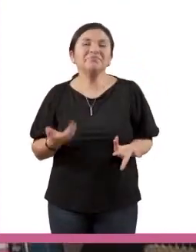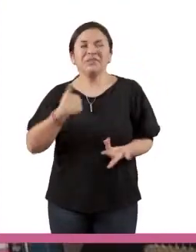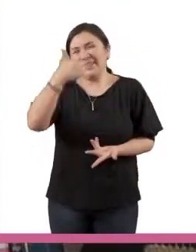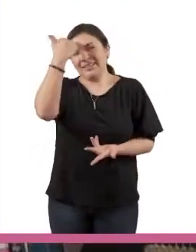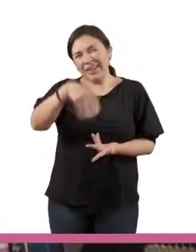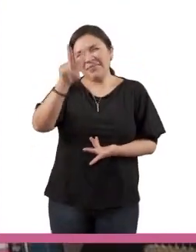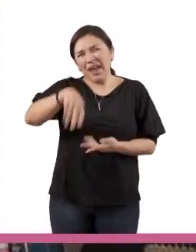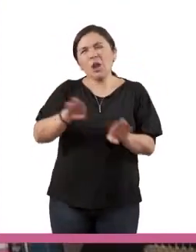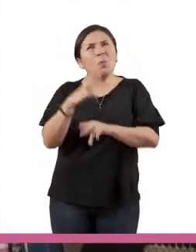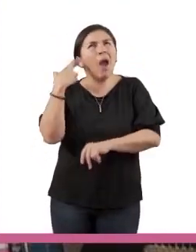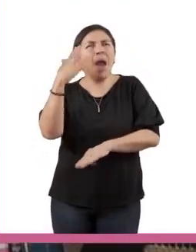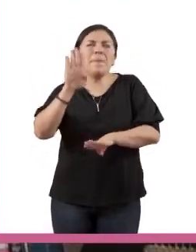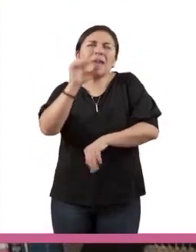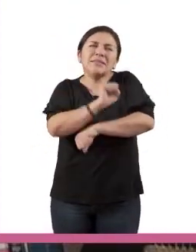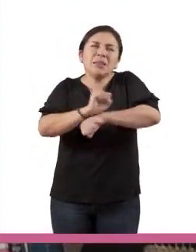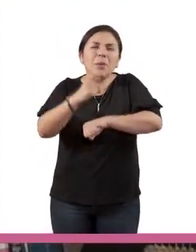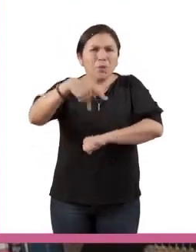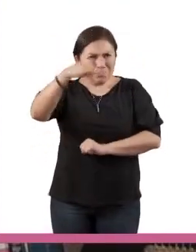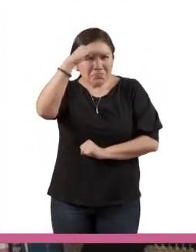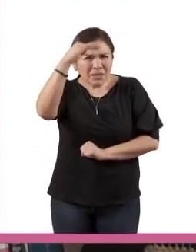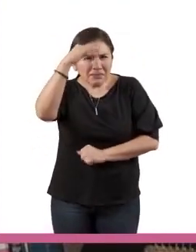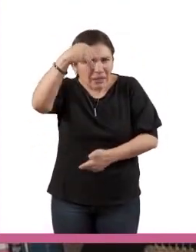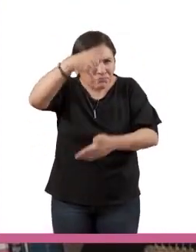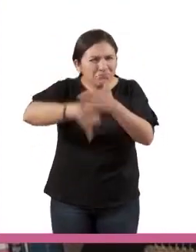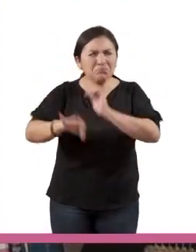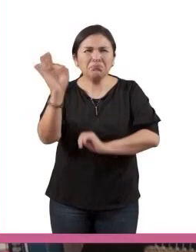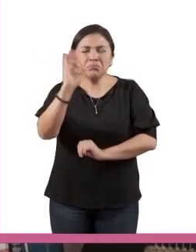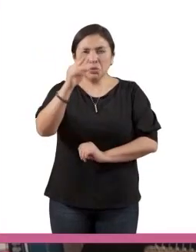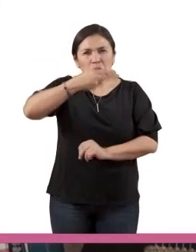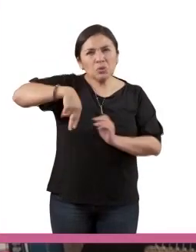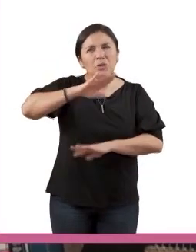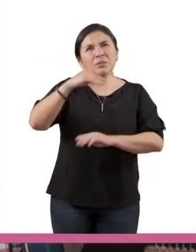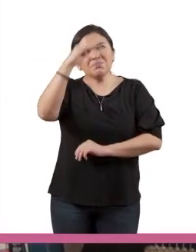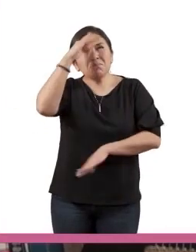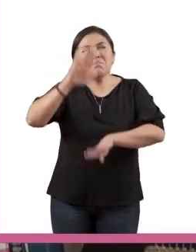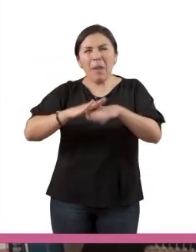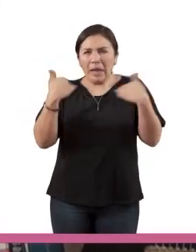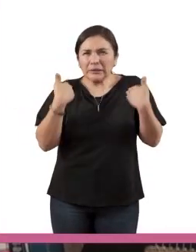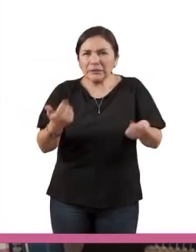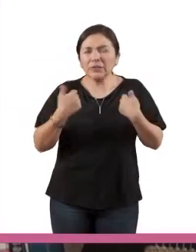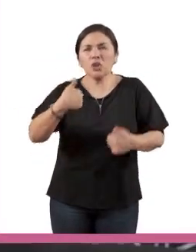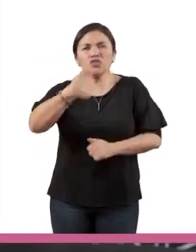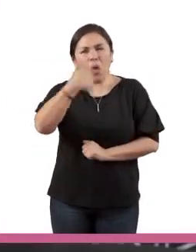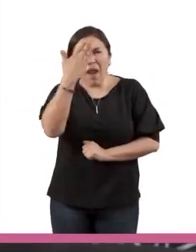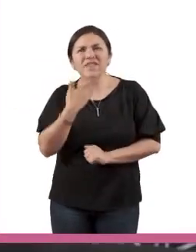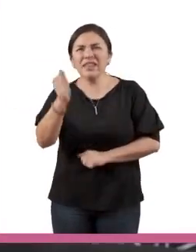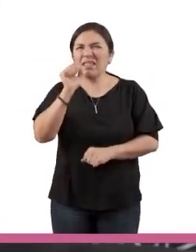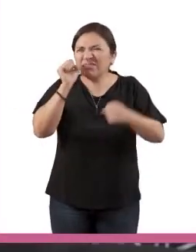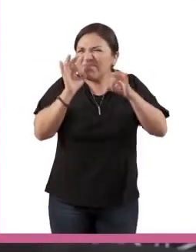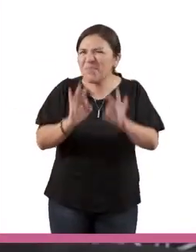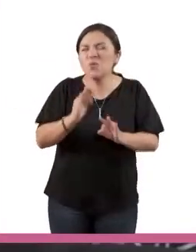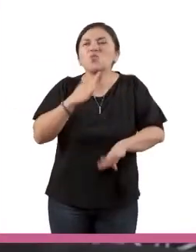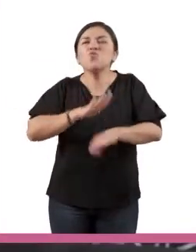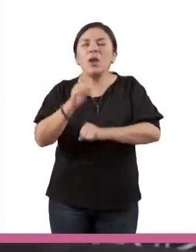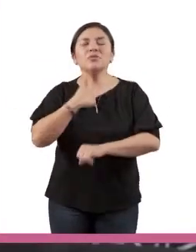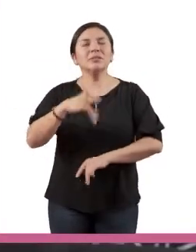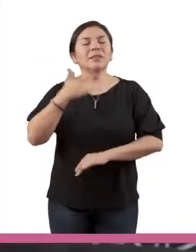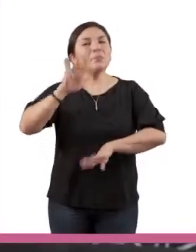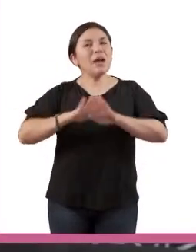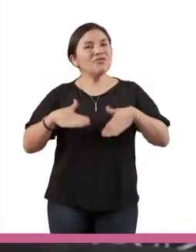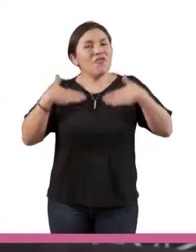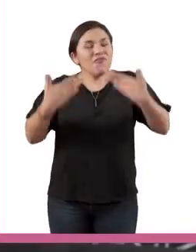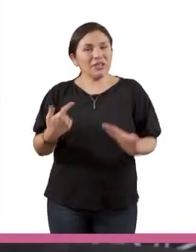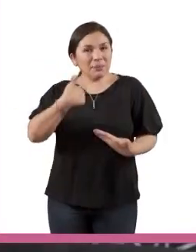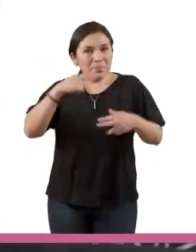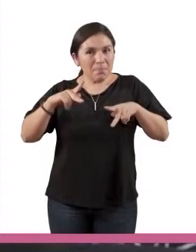sé, suena muy simple, pero piénsalo. ¿No crees que si estuviéramos más conscientes de en qué somos buenos, aumentaríamos la confianza en nosotros